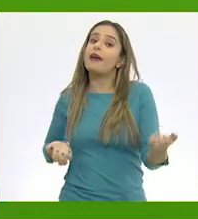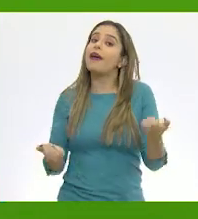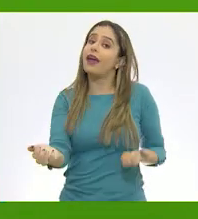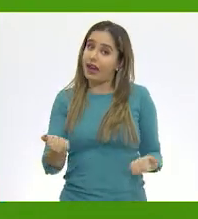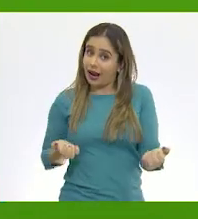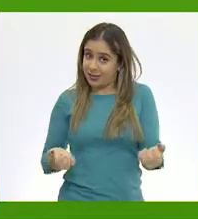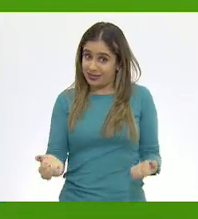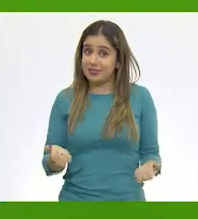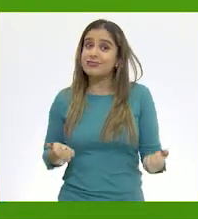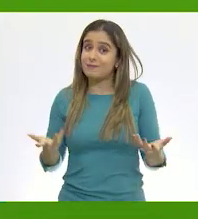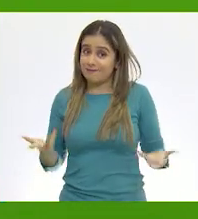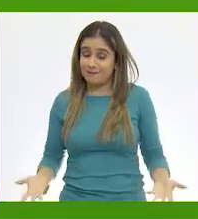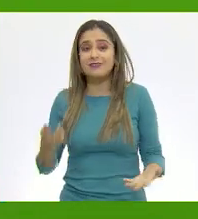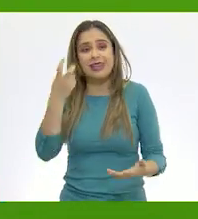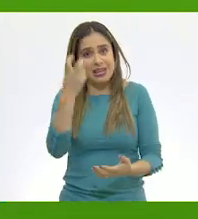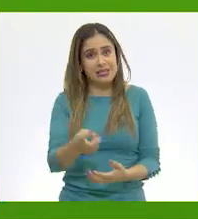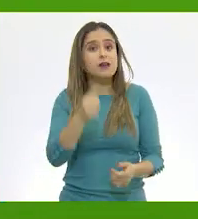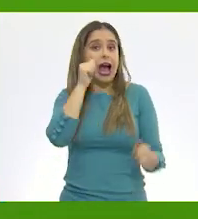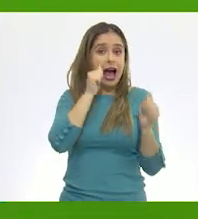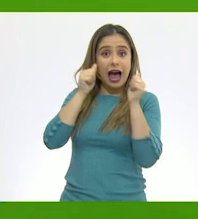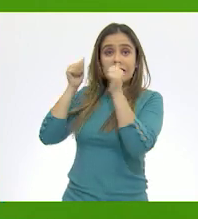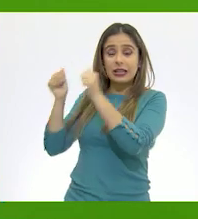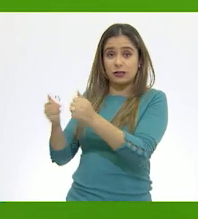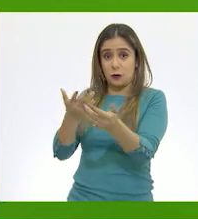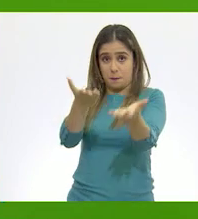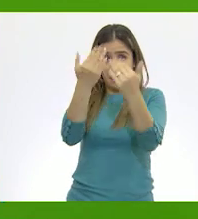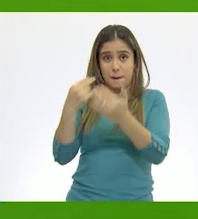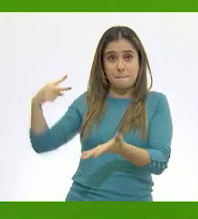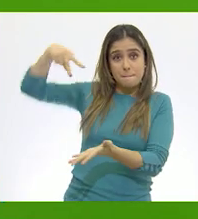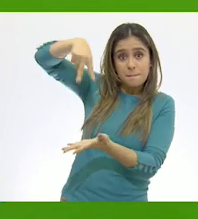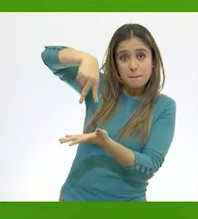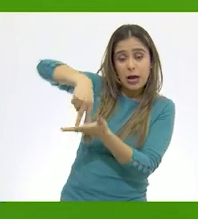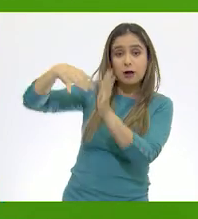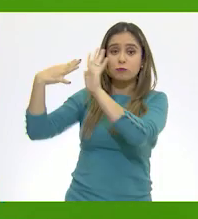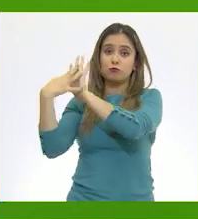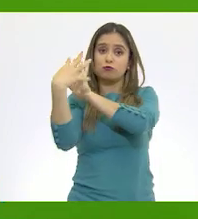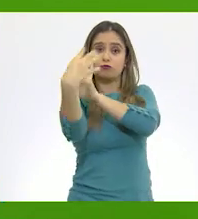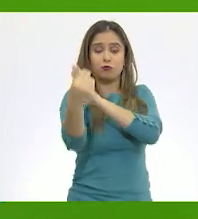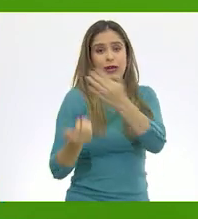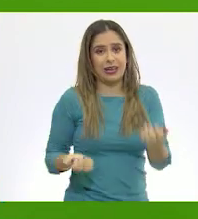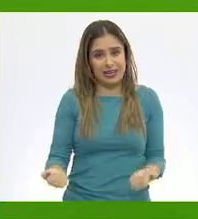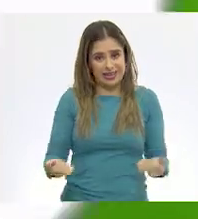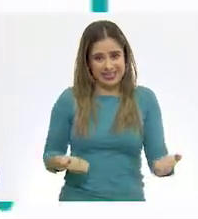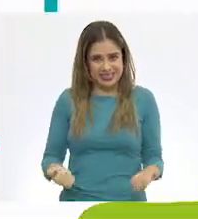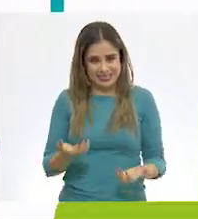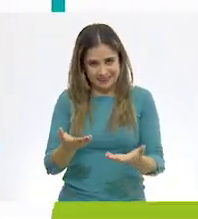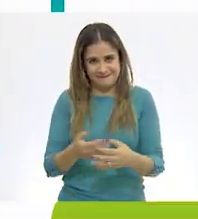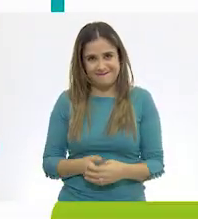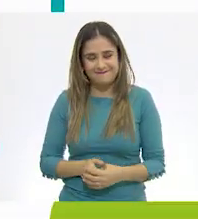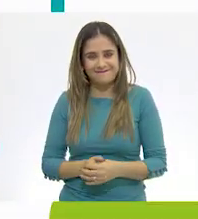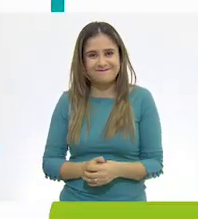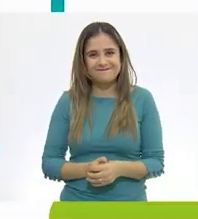¿Sí? Entonces te invito a ponerte de pie y a que hagamos juntos la siguiente pausa activa. ¡Venga!